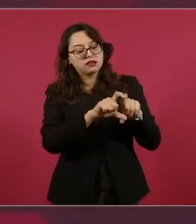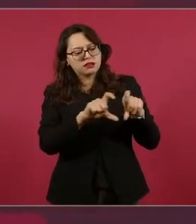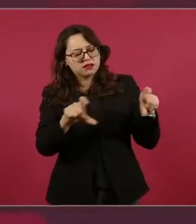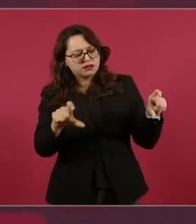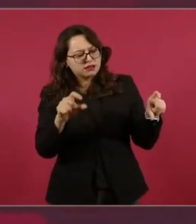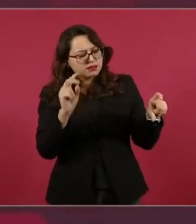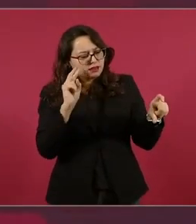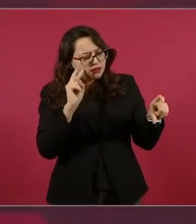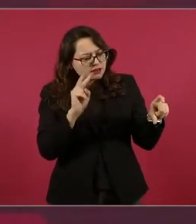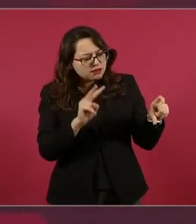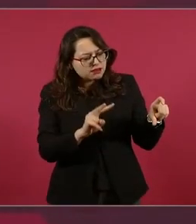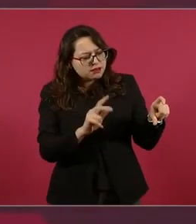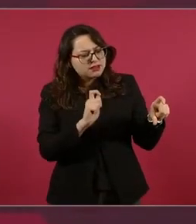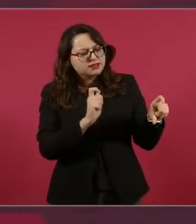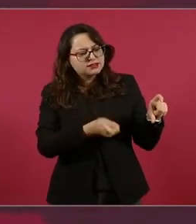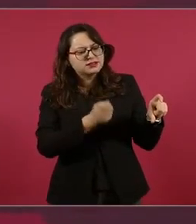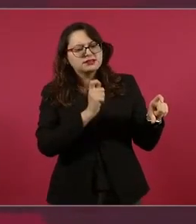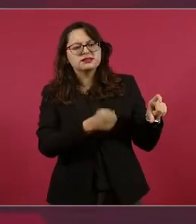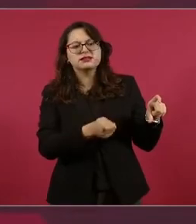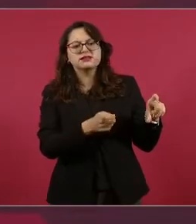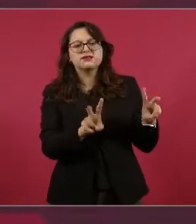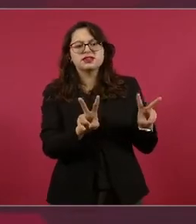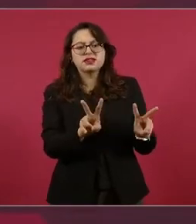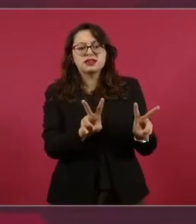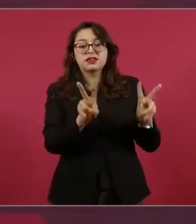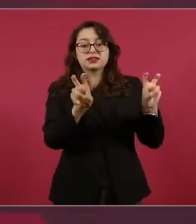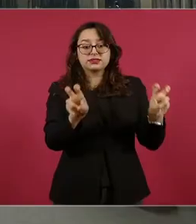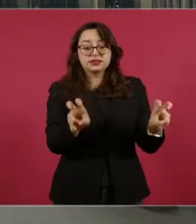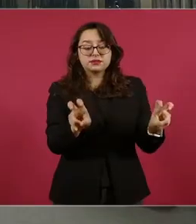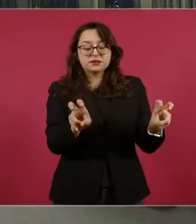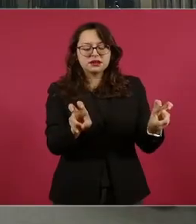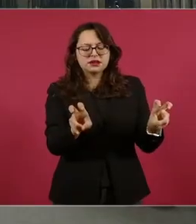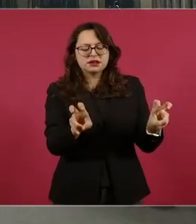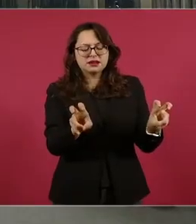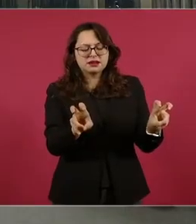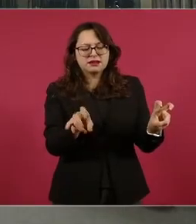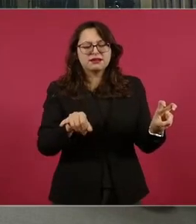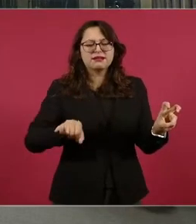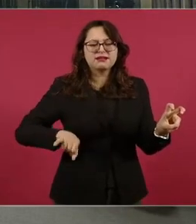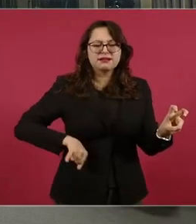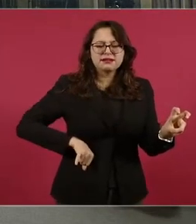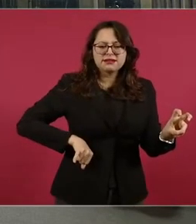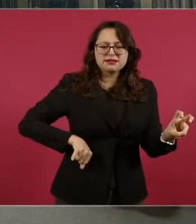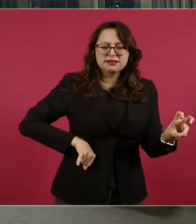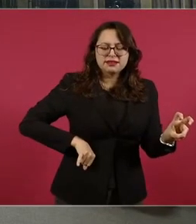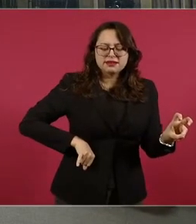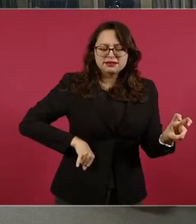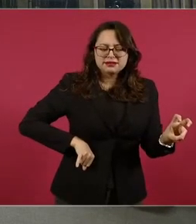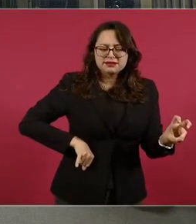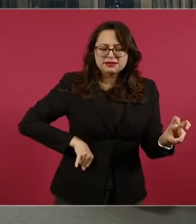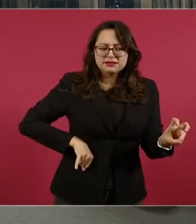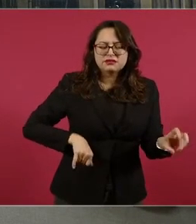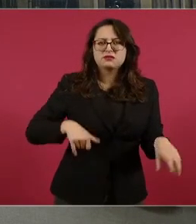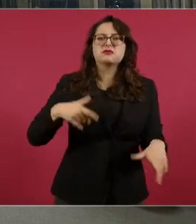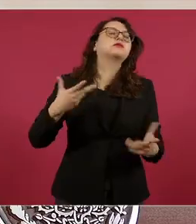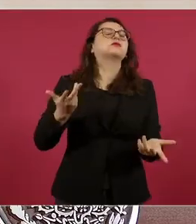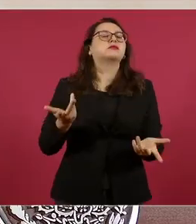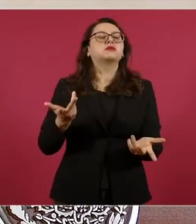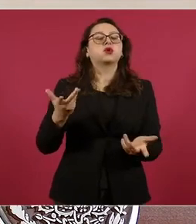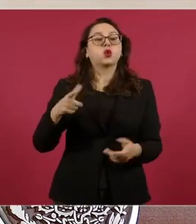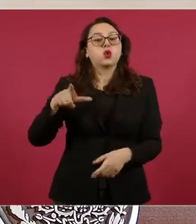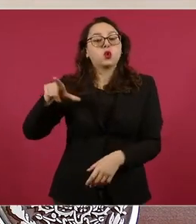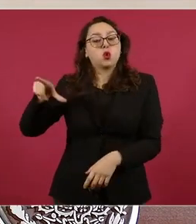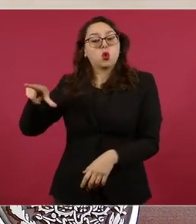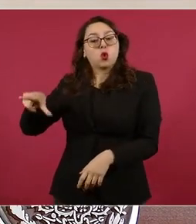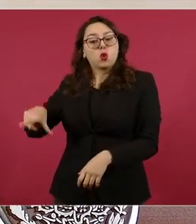estado es Es decir el gobierno